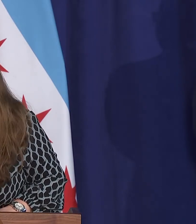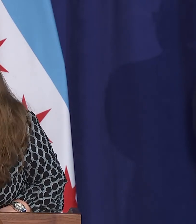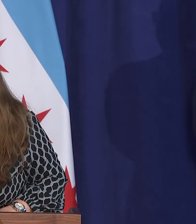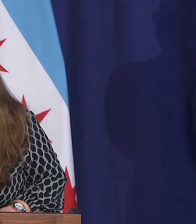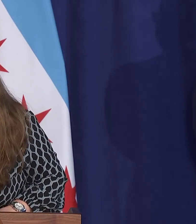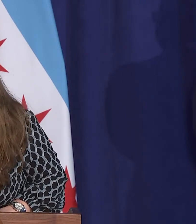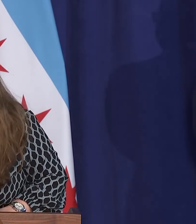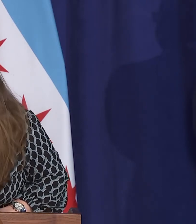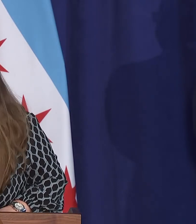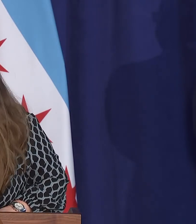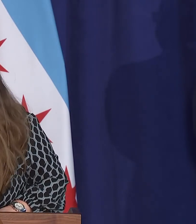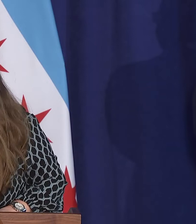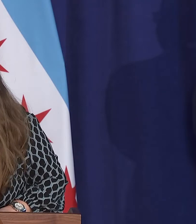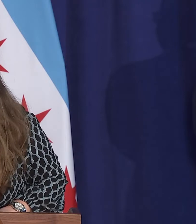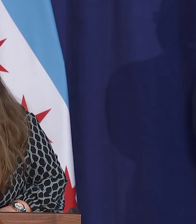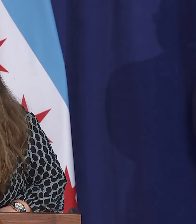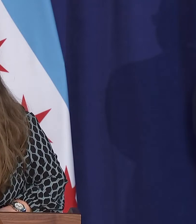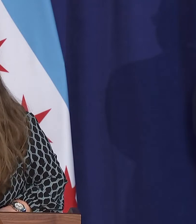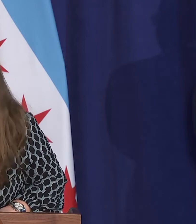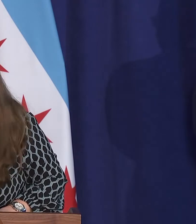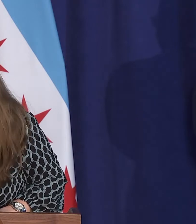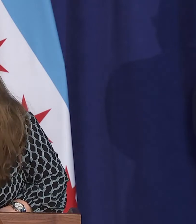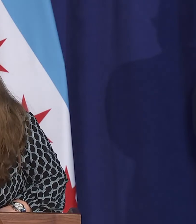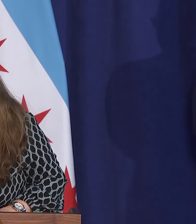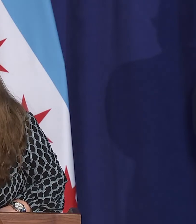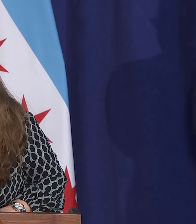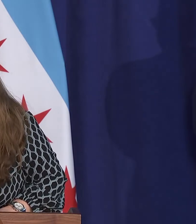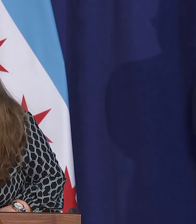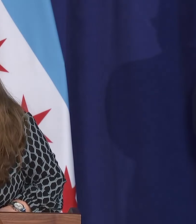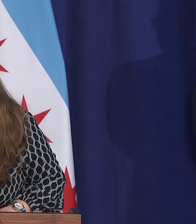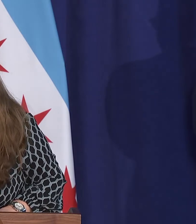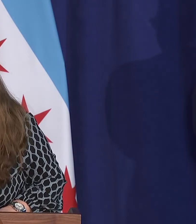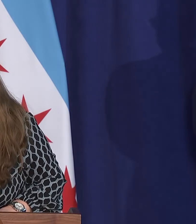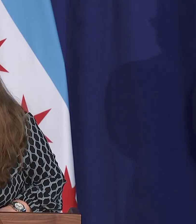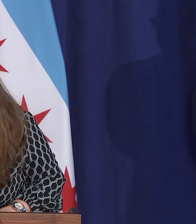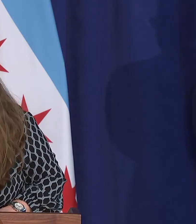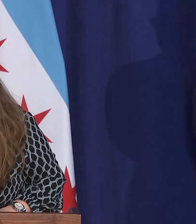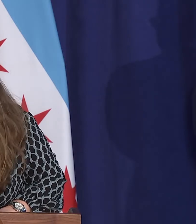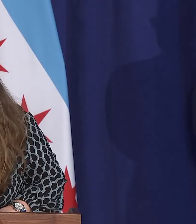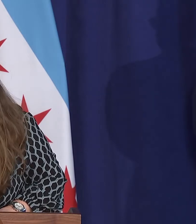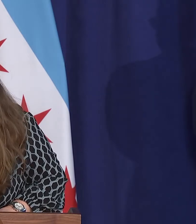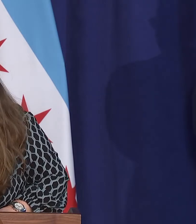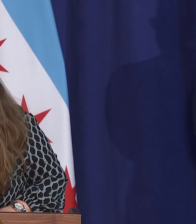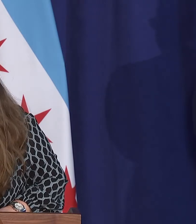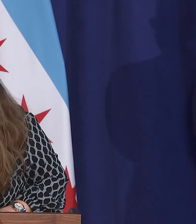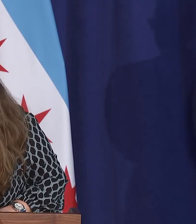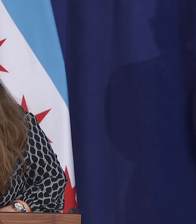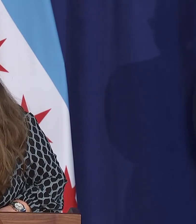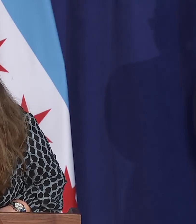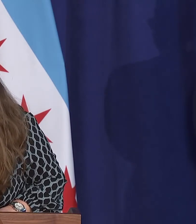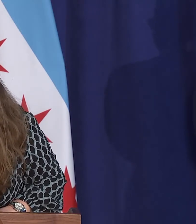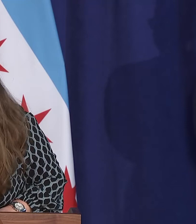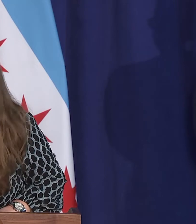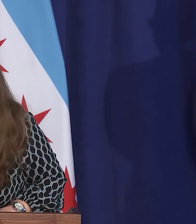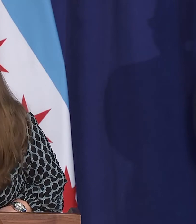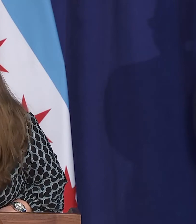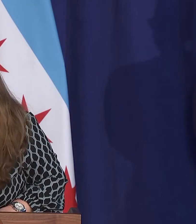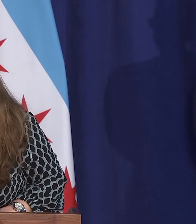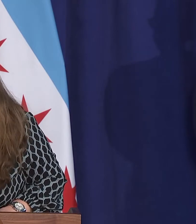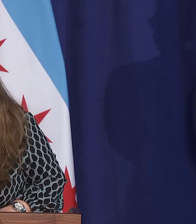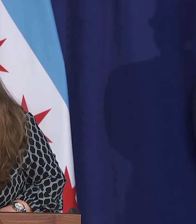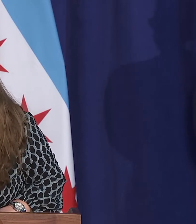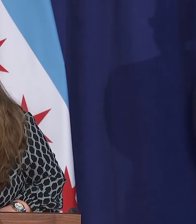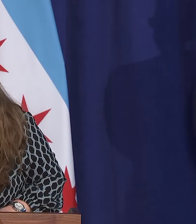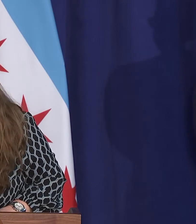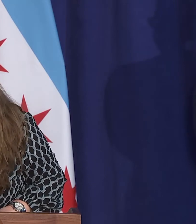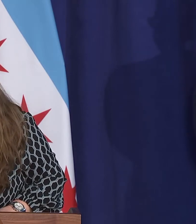esencia y el motor que nos guía en este paso a la distribución de la equidad y para dar esas vacunas a